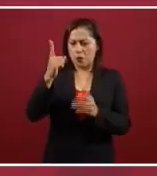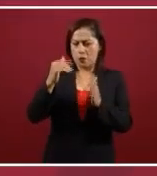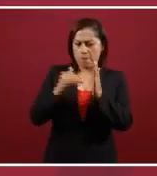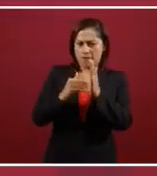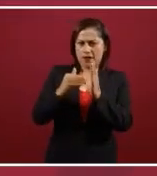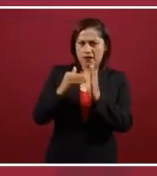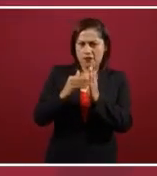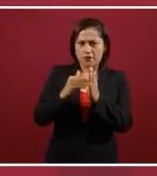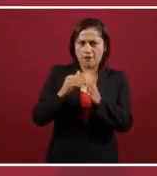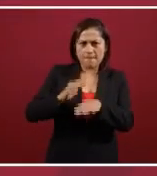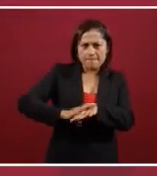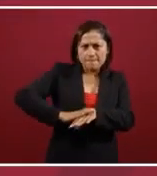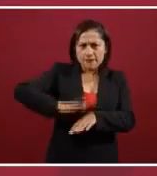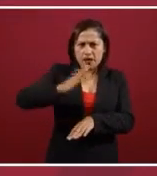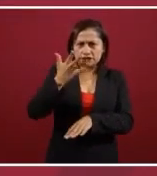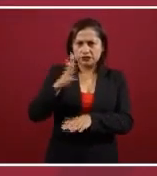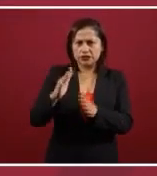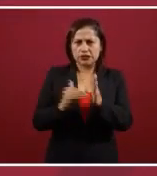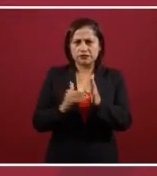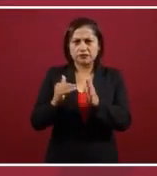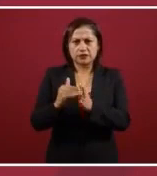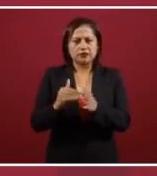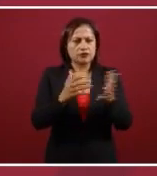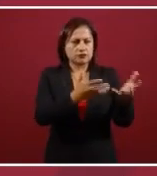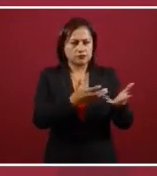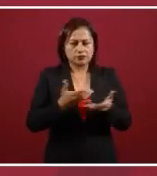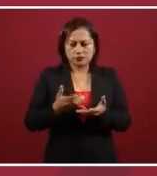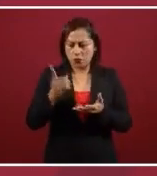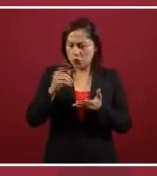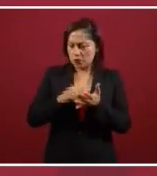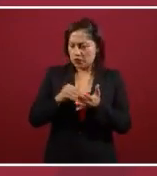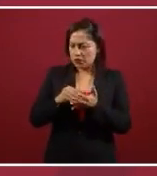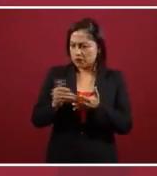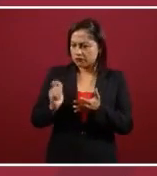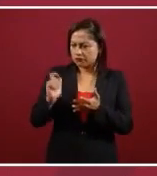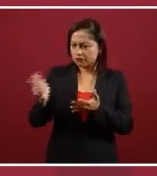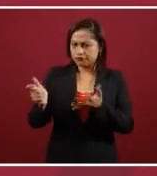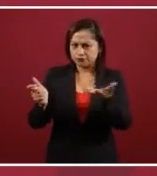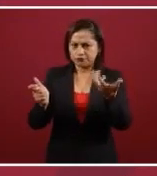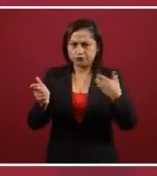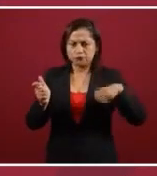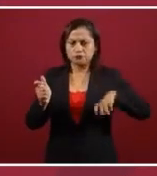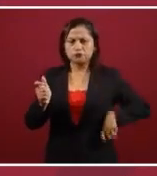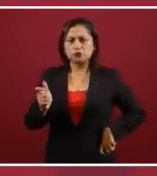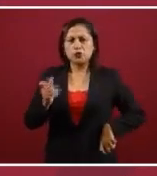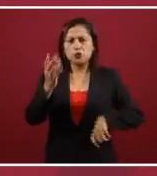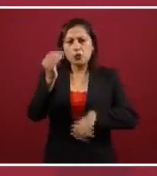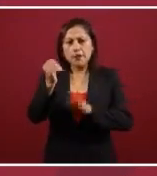10 millones, se están robando 9 millones. Le entrega